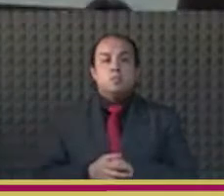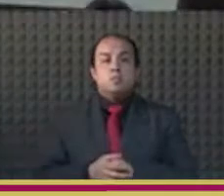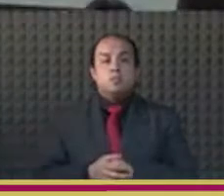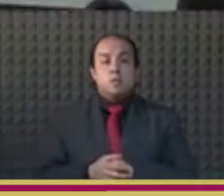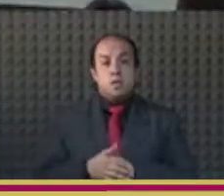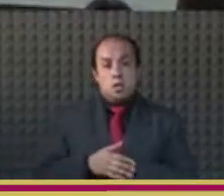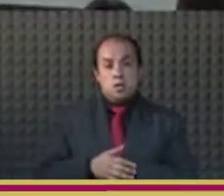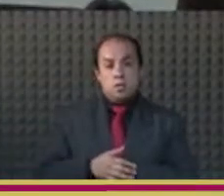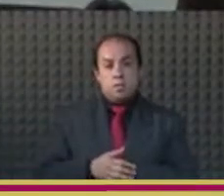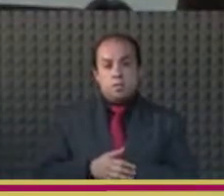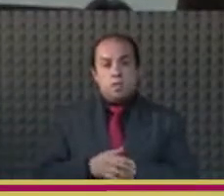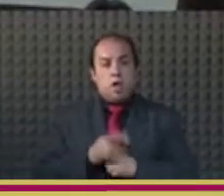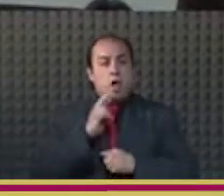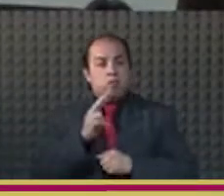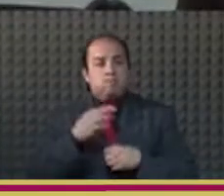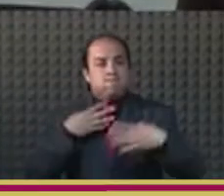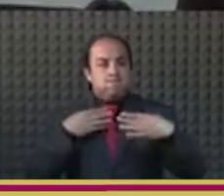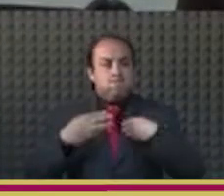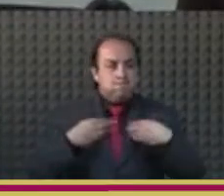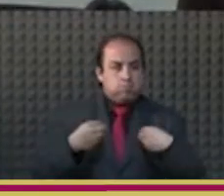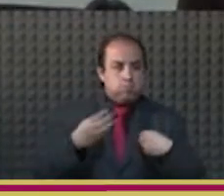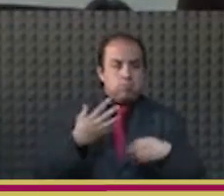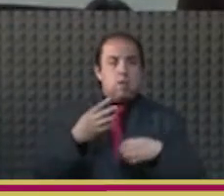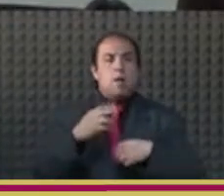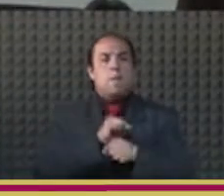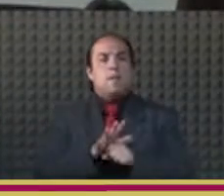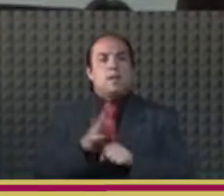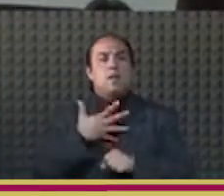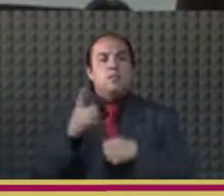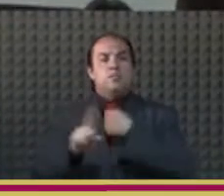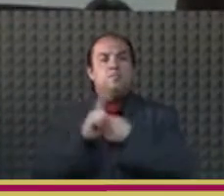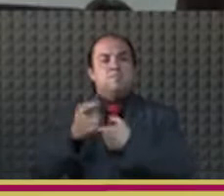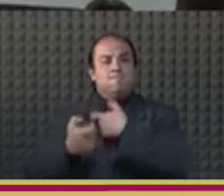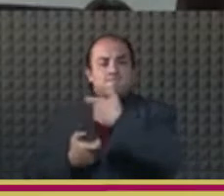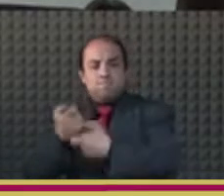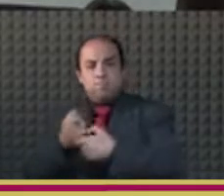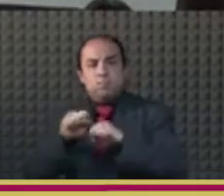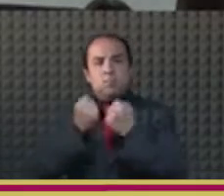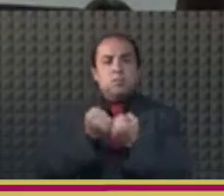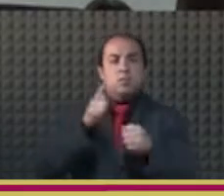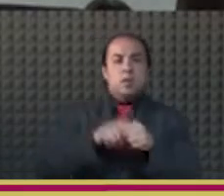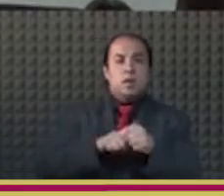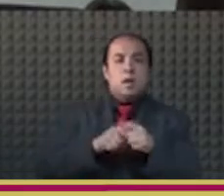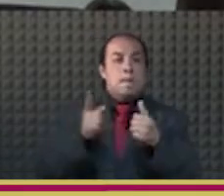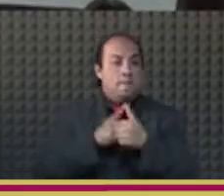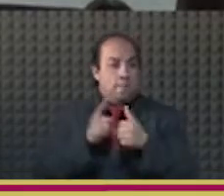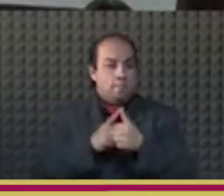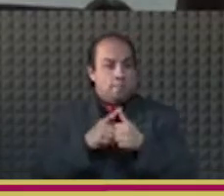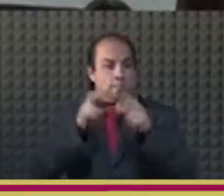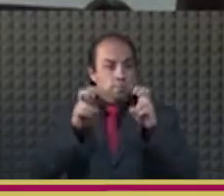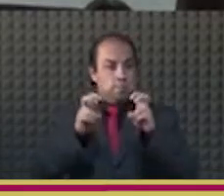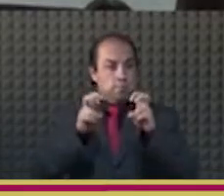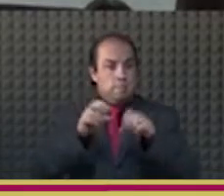consecuencia de esta pandemia, se ha provocado una crisis económica y social, cuyo principal componente y el que más nos